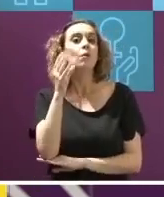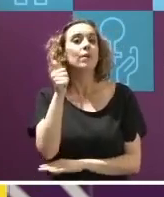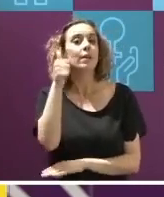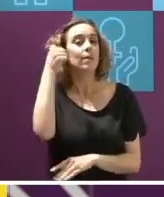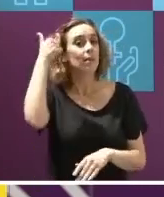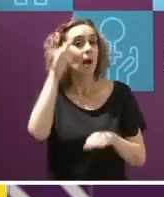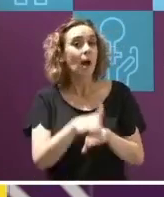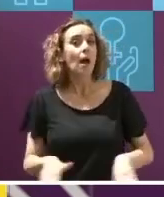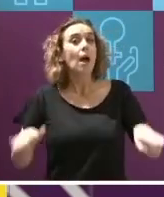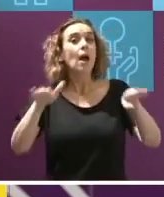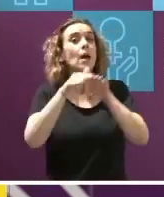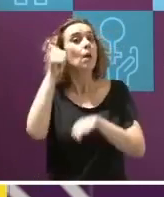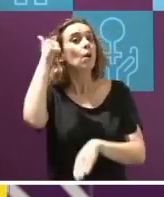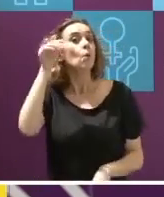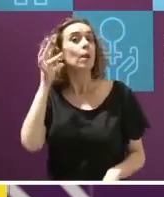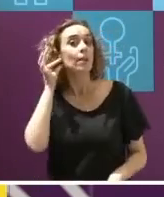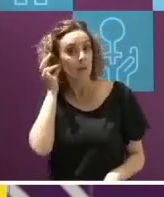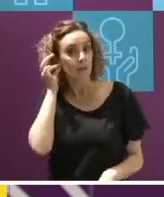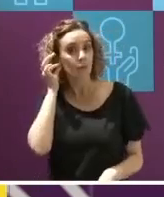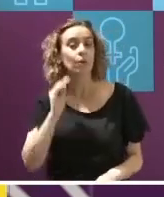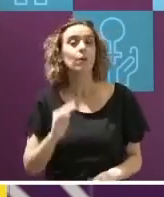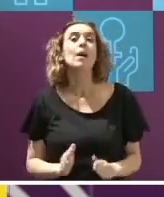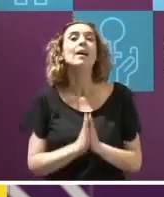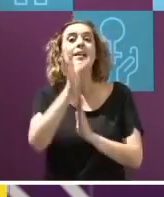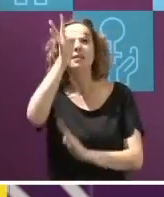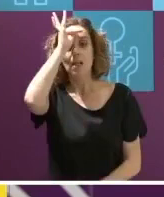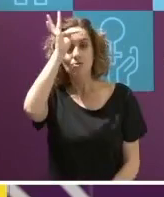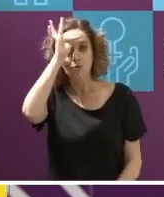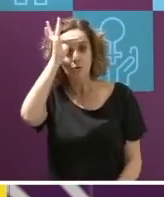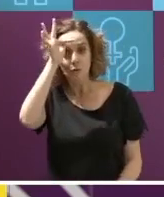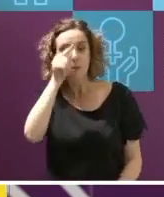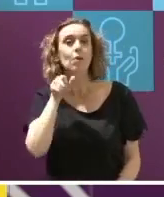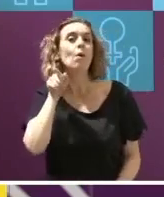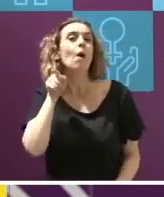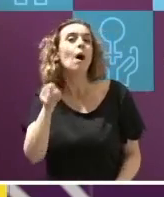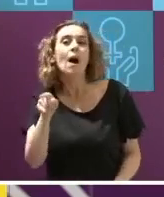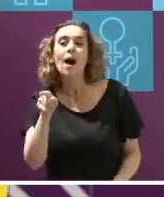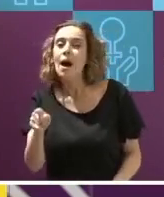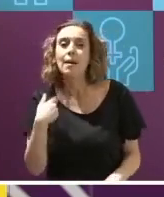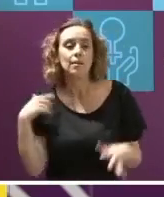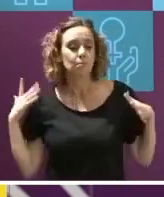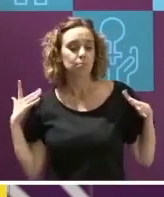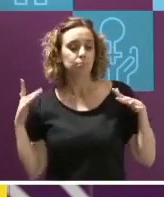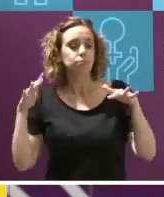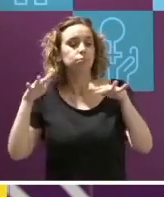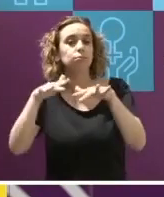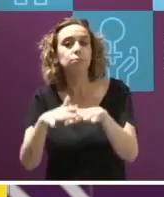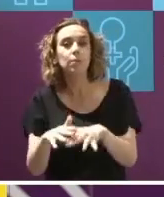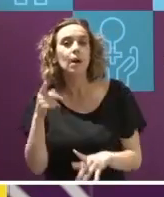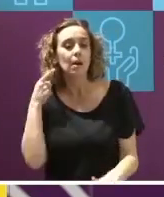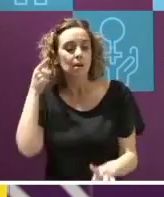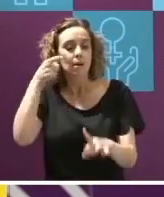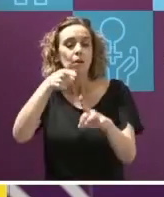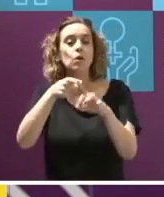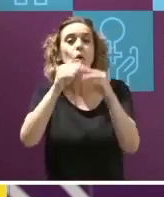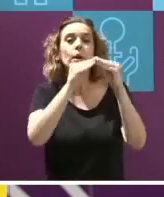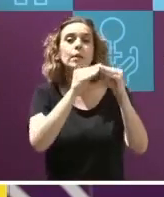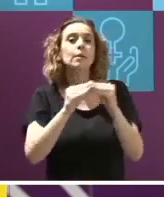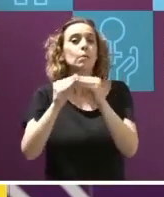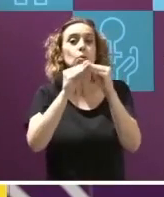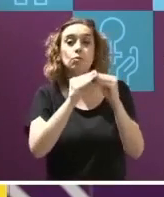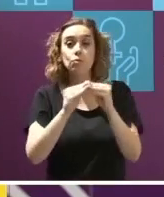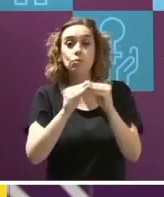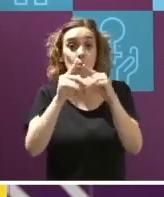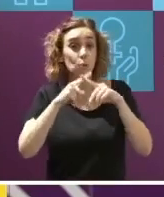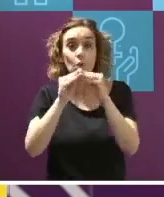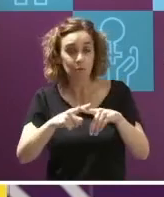género, celebrada en Santo Domingo, donde gobiernos de toda la región pudimos encontrarnos y compartir nuestros objetivos comunes, fue una